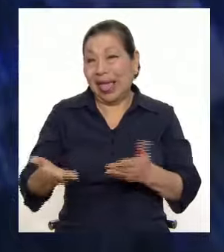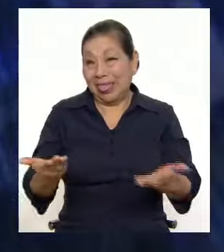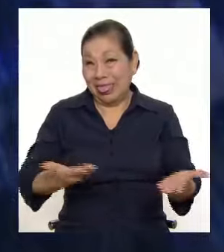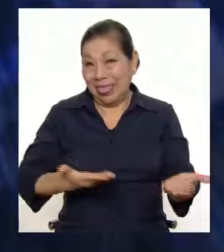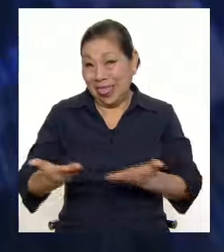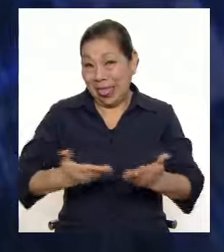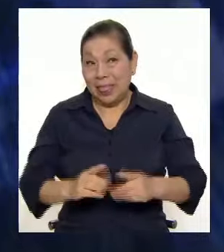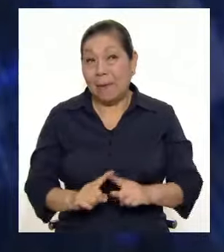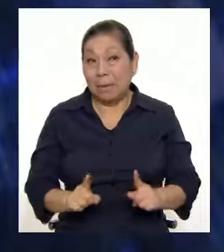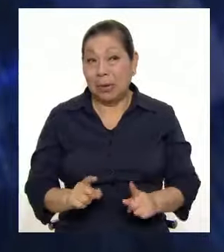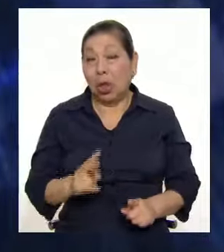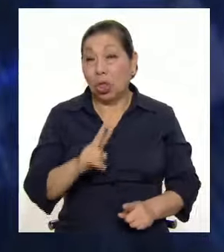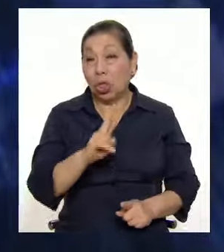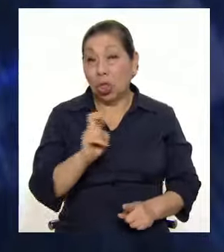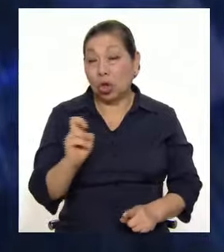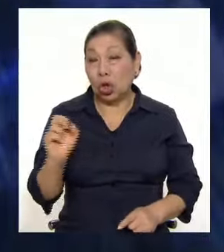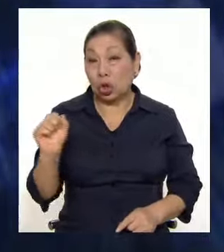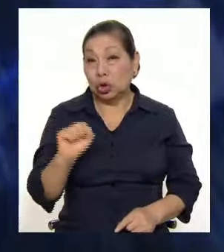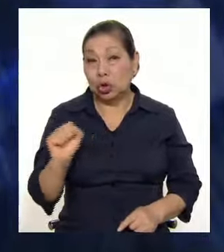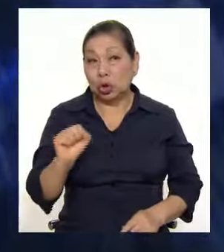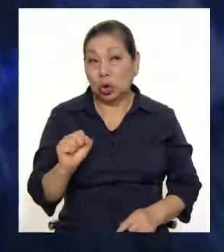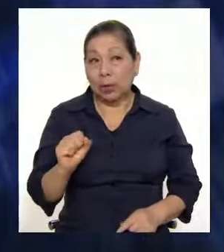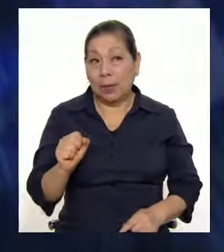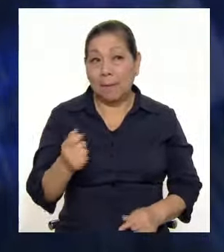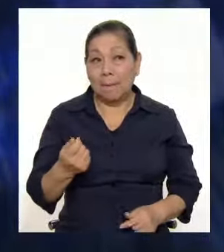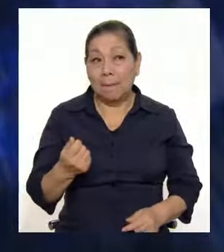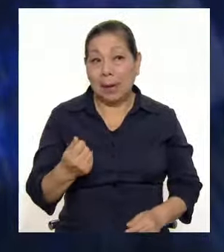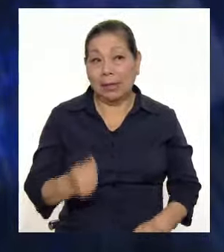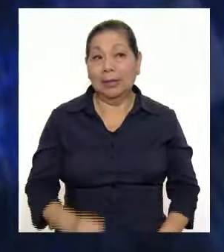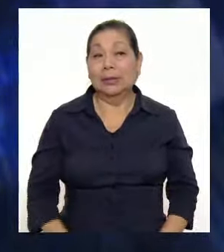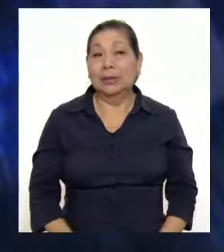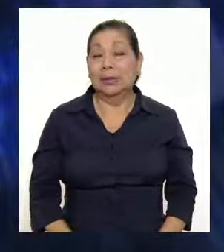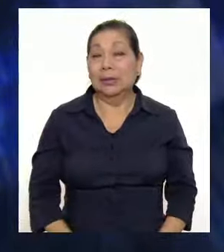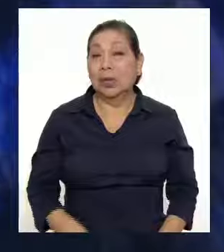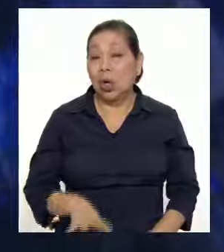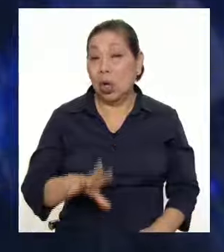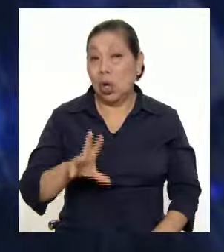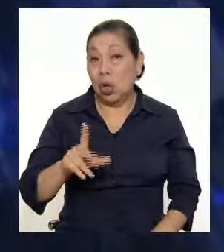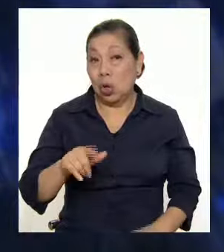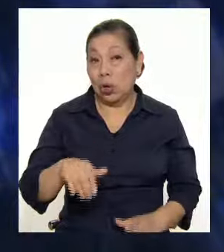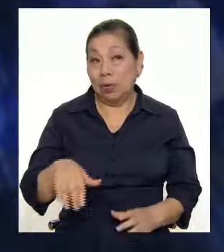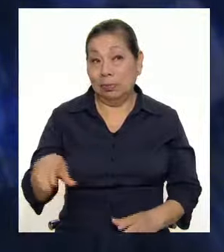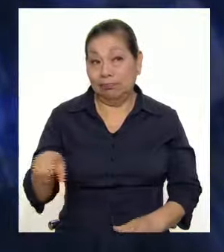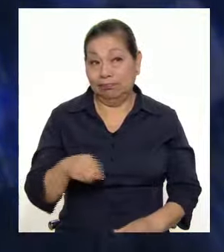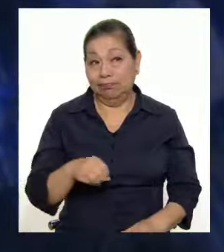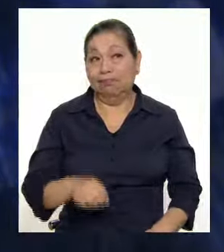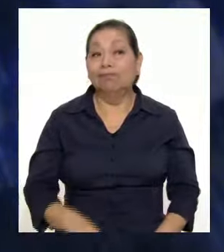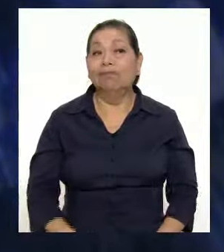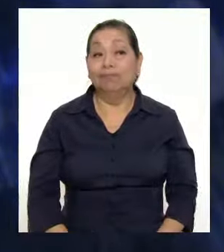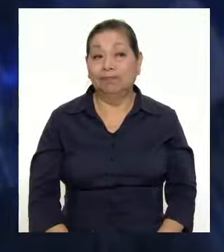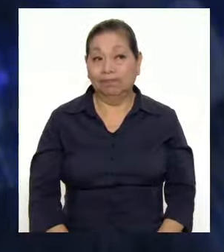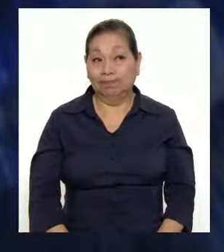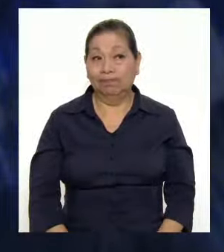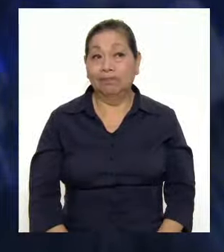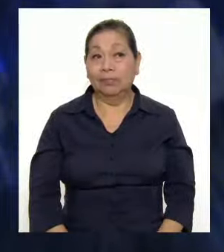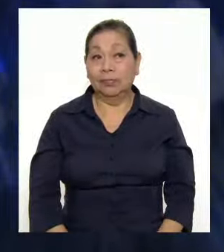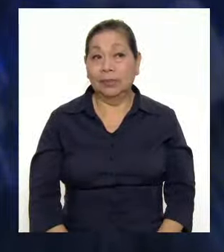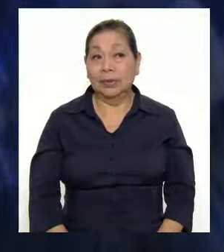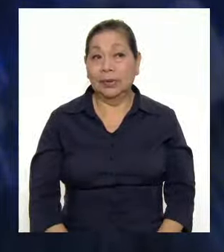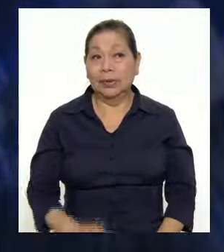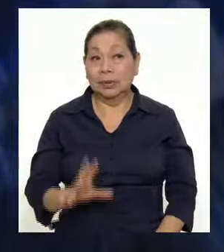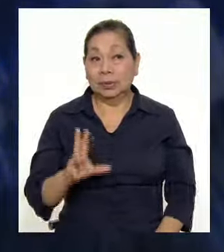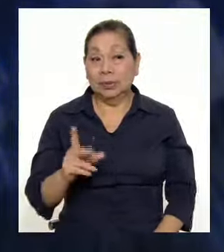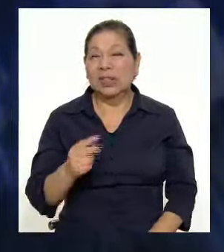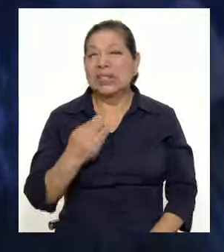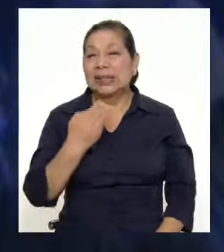robar y más de 200 soles en efectivo que logró sustraer de la casa de apuestas. El